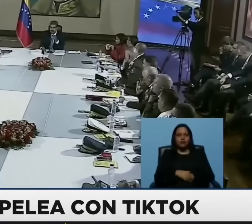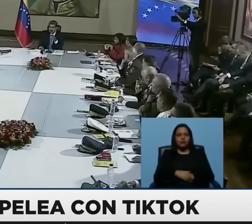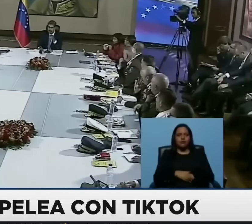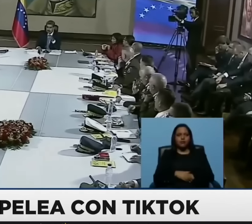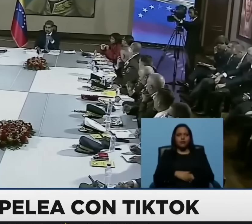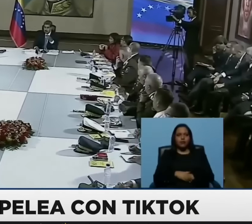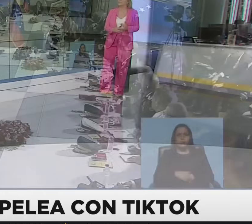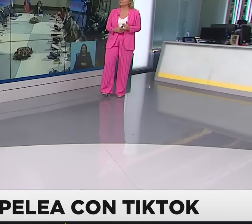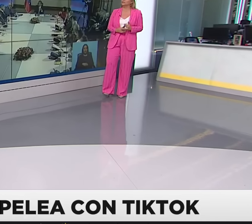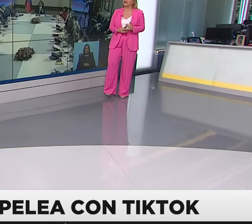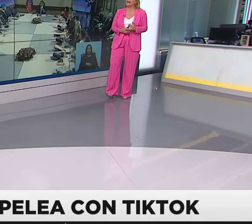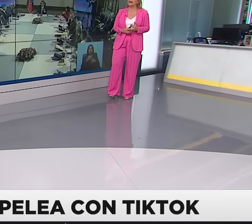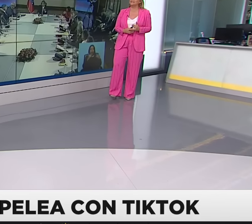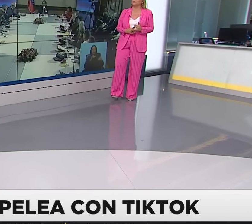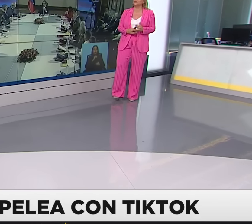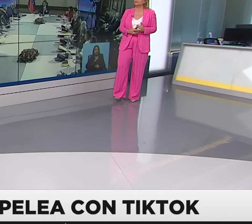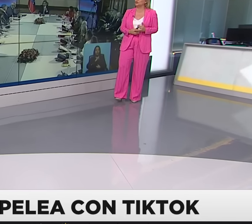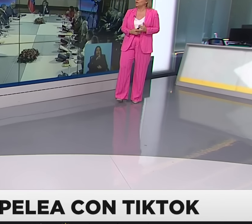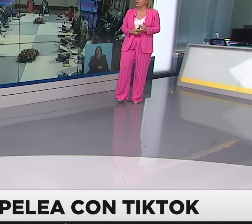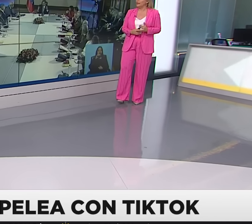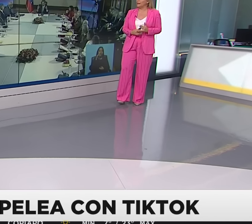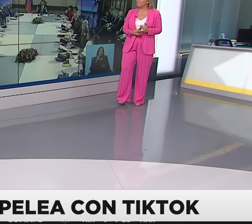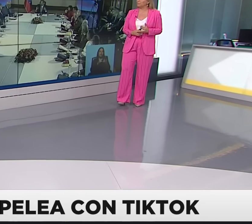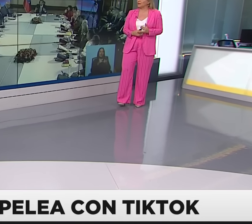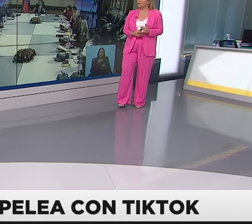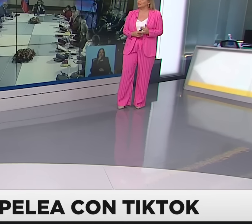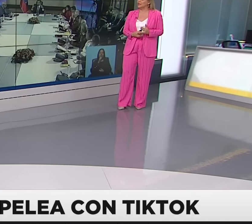gran parte de la comunidad internacional a este proceso